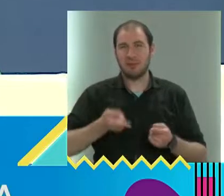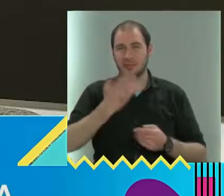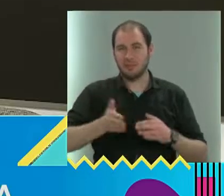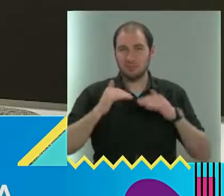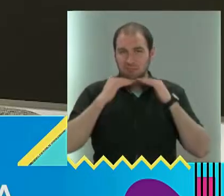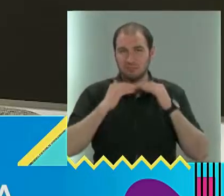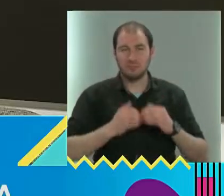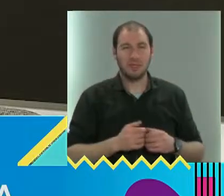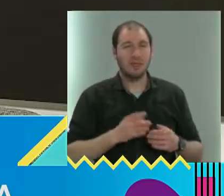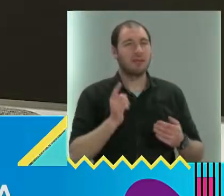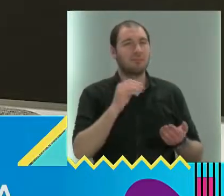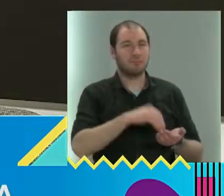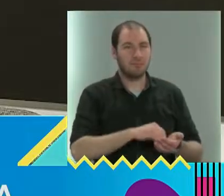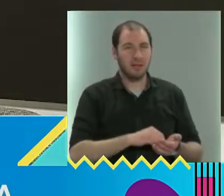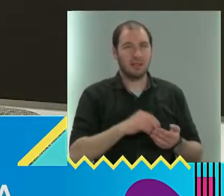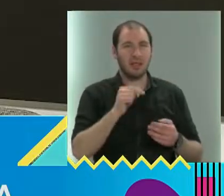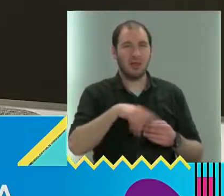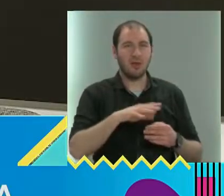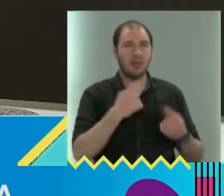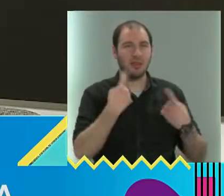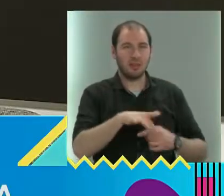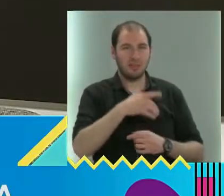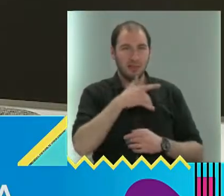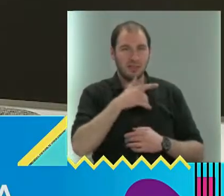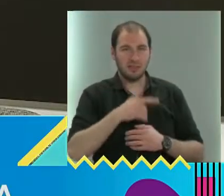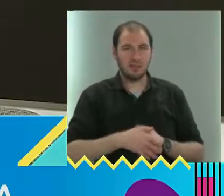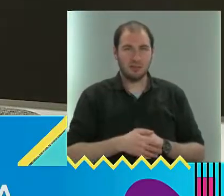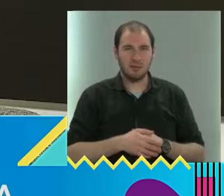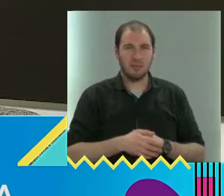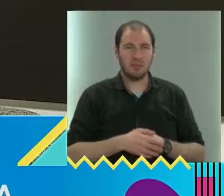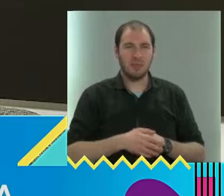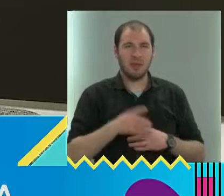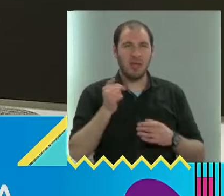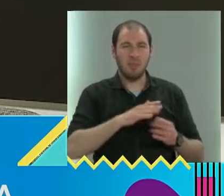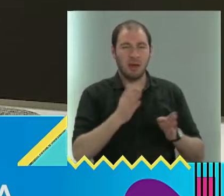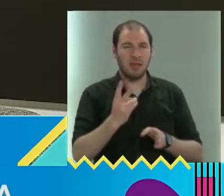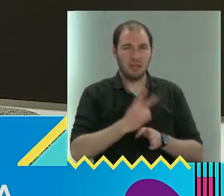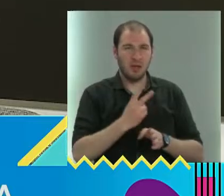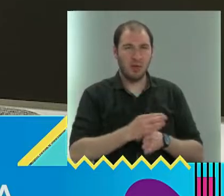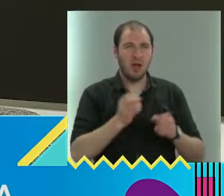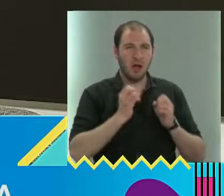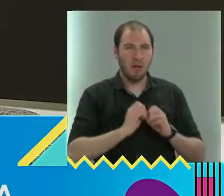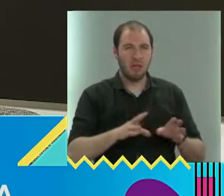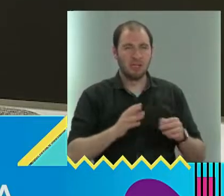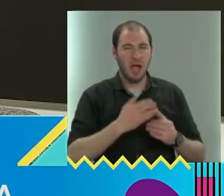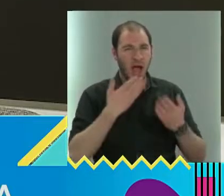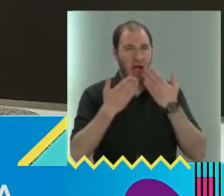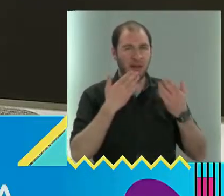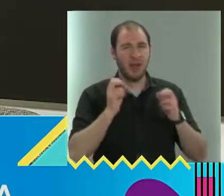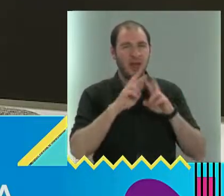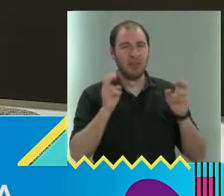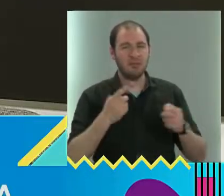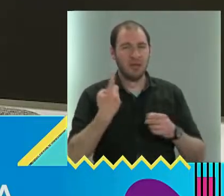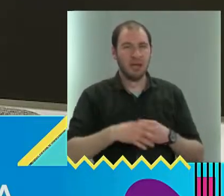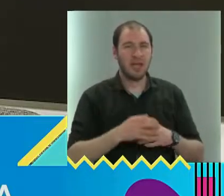¿no? Bueno, y te sumas entonces a esta mesa de Distintos Parecidos. Ya en este segundo bloque vamos a empezar a hablar de lo que tiene que ver